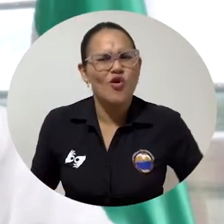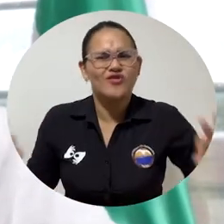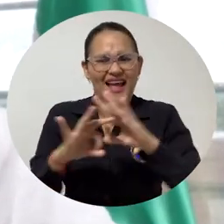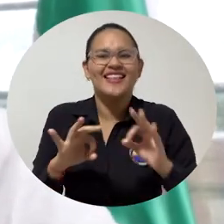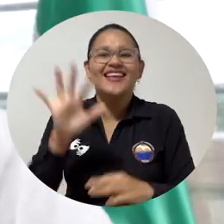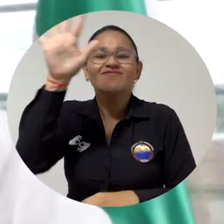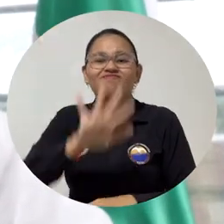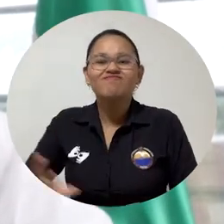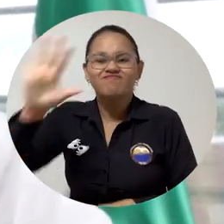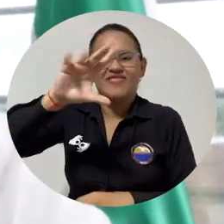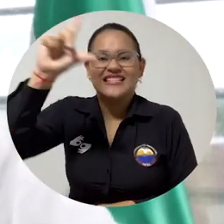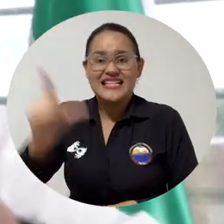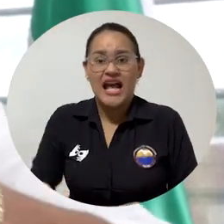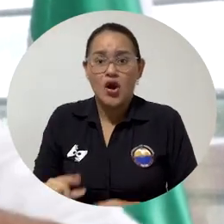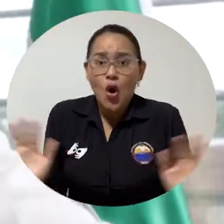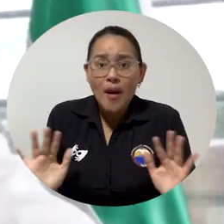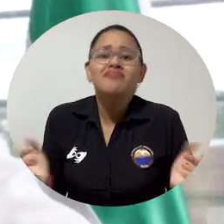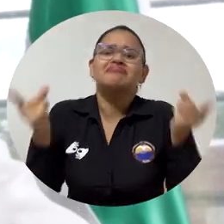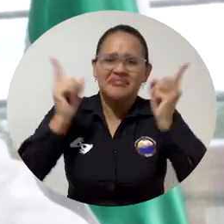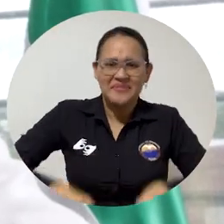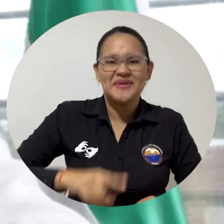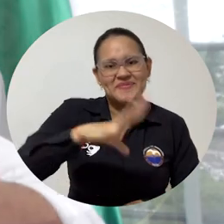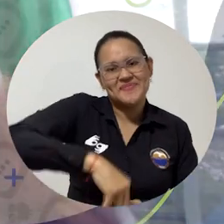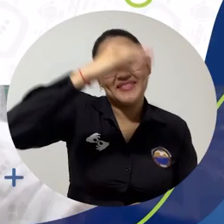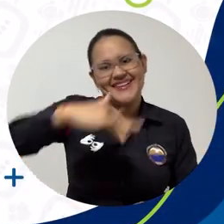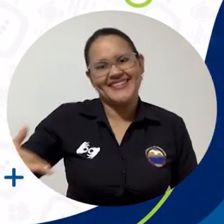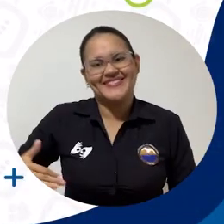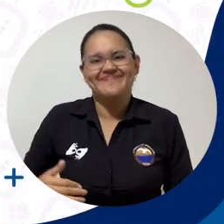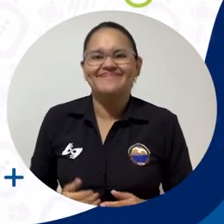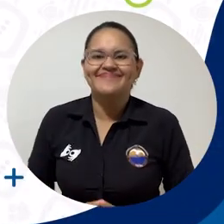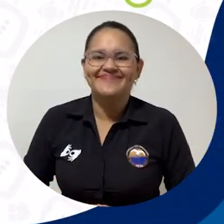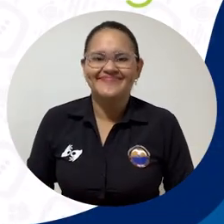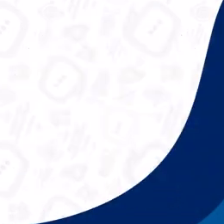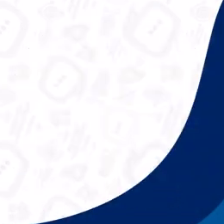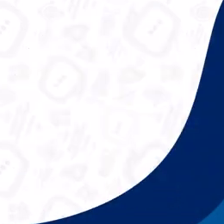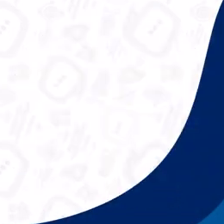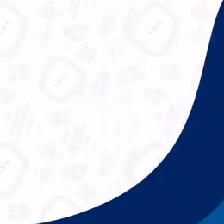mucha importancia para toda nuestra región, y no solamente para el Cesar, sino también para el